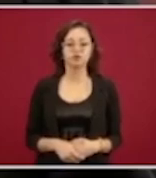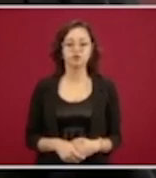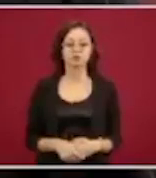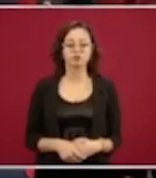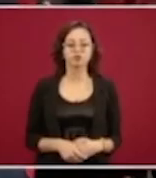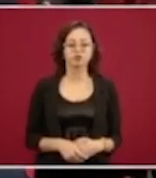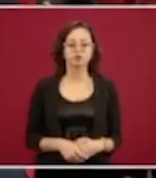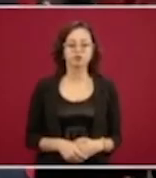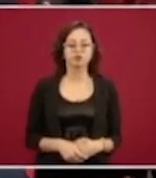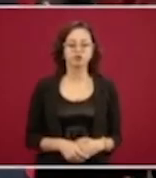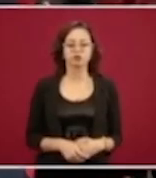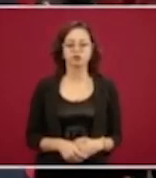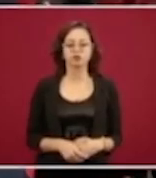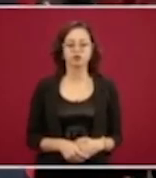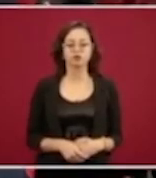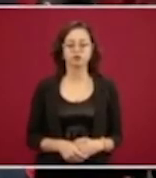cómo